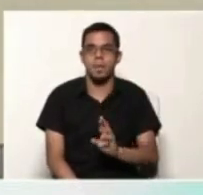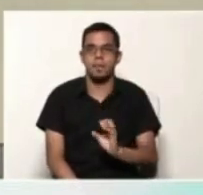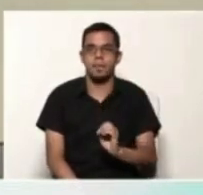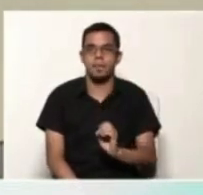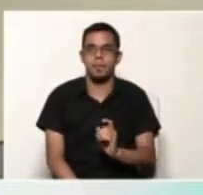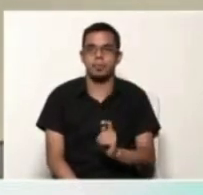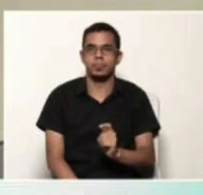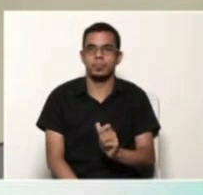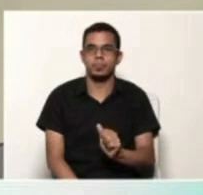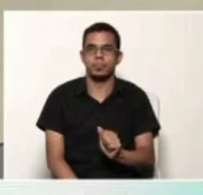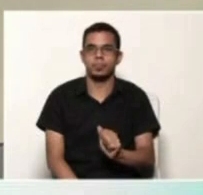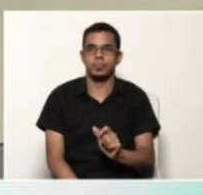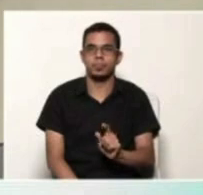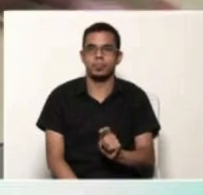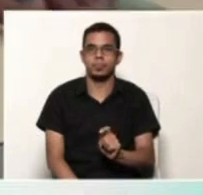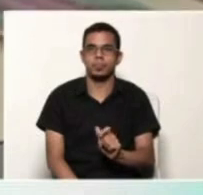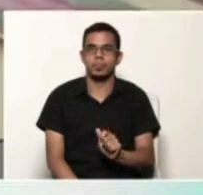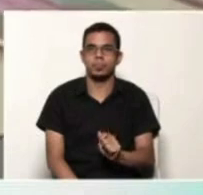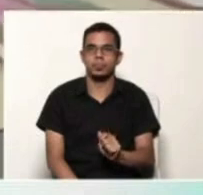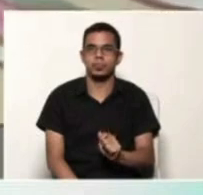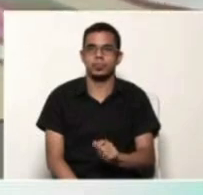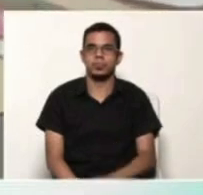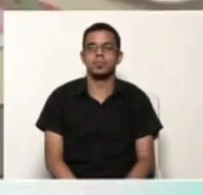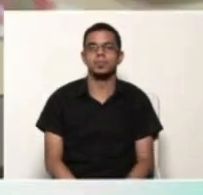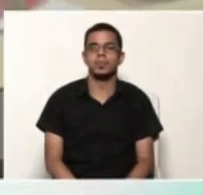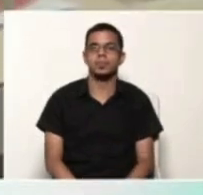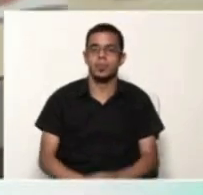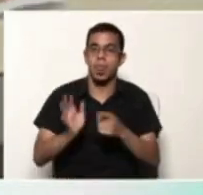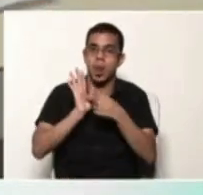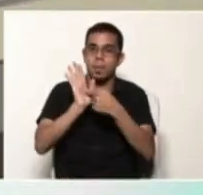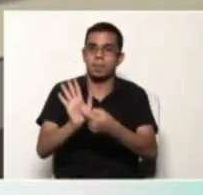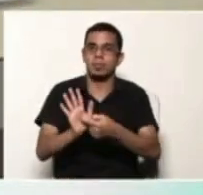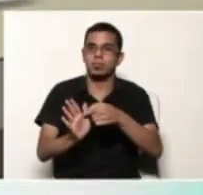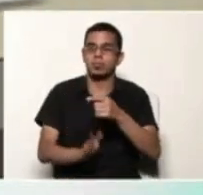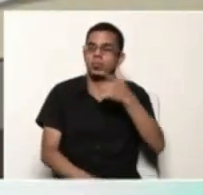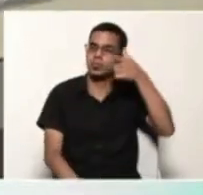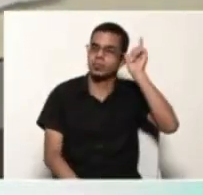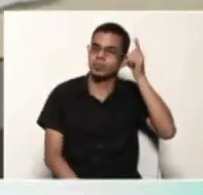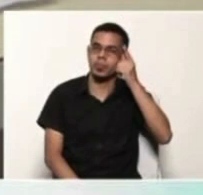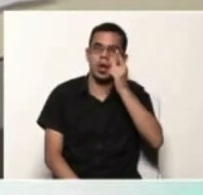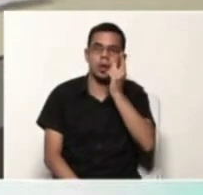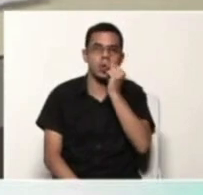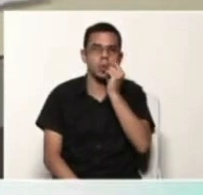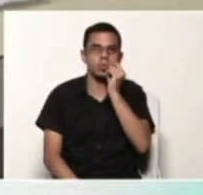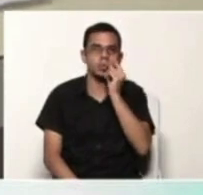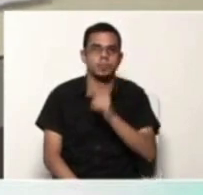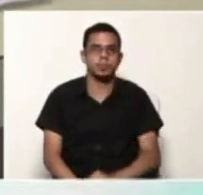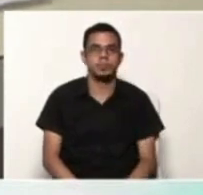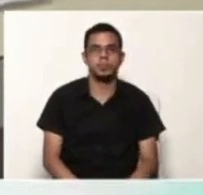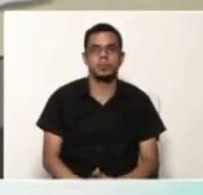el rompecabezas del aparato reproductor masculino. Como vamos observando, mira cómo se